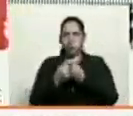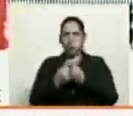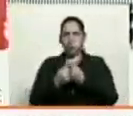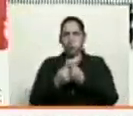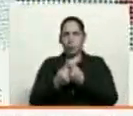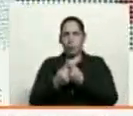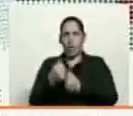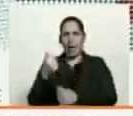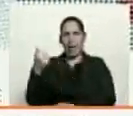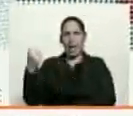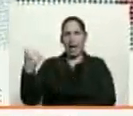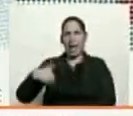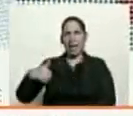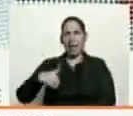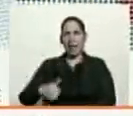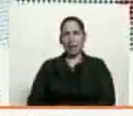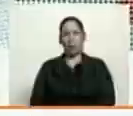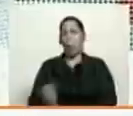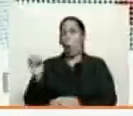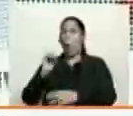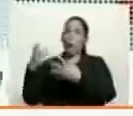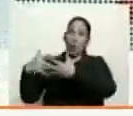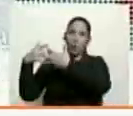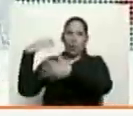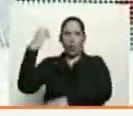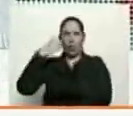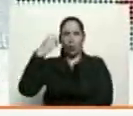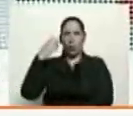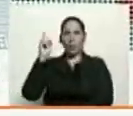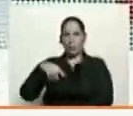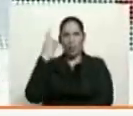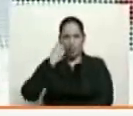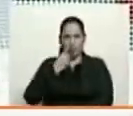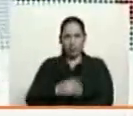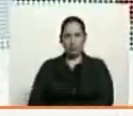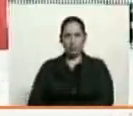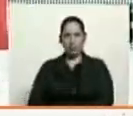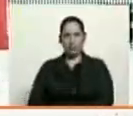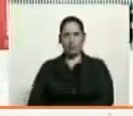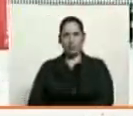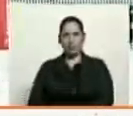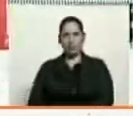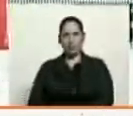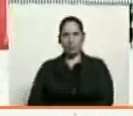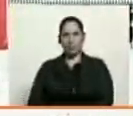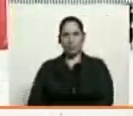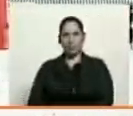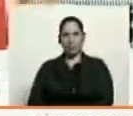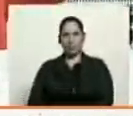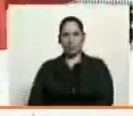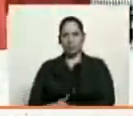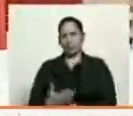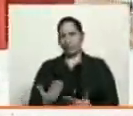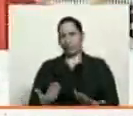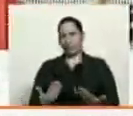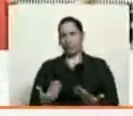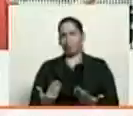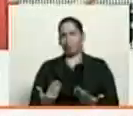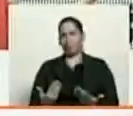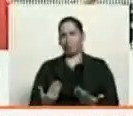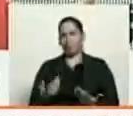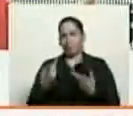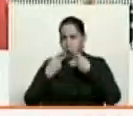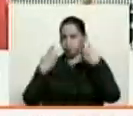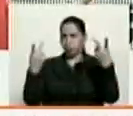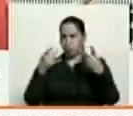Canadá, en Estados Unidos y en Europa también, Darío. Y en Europa. Oye, así sale la